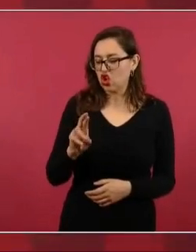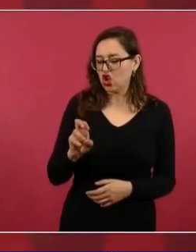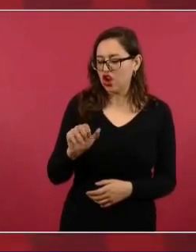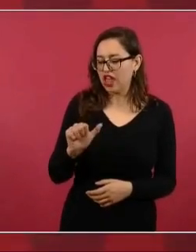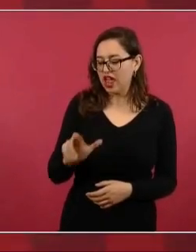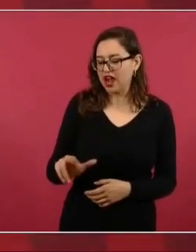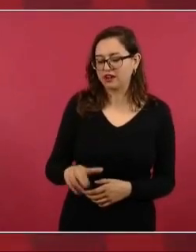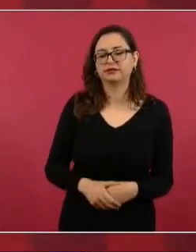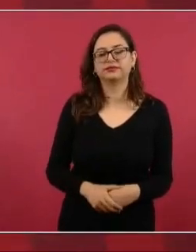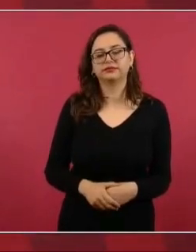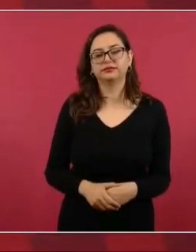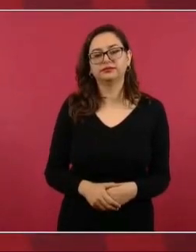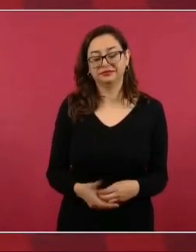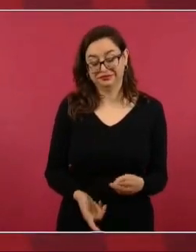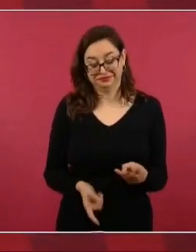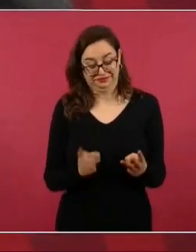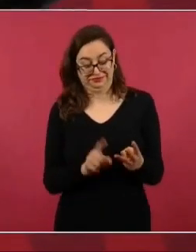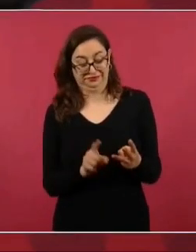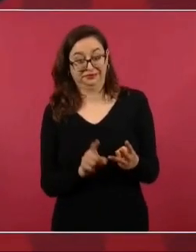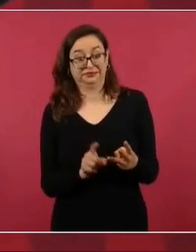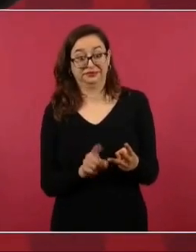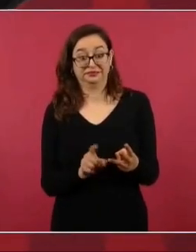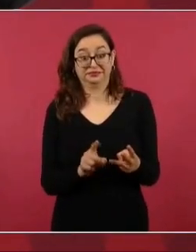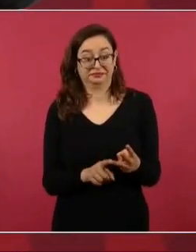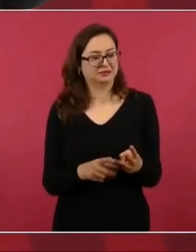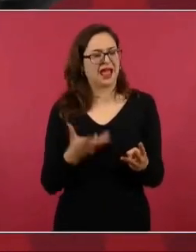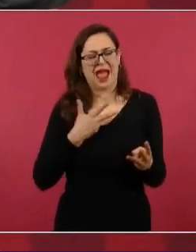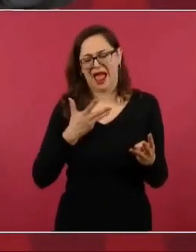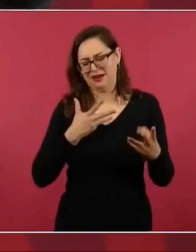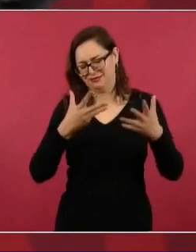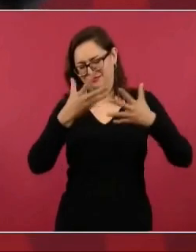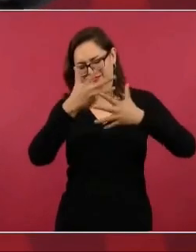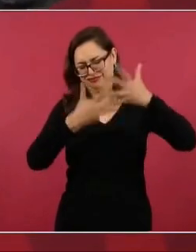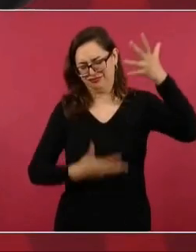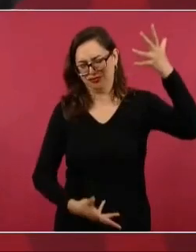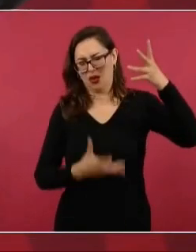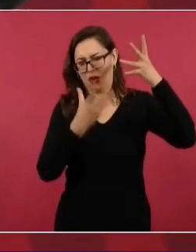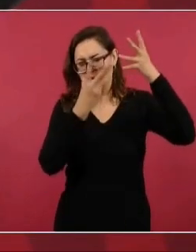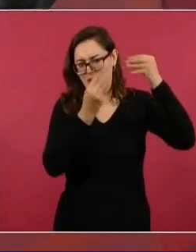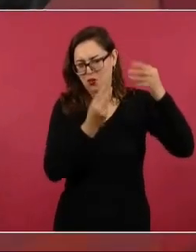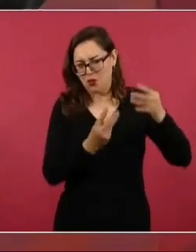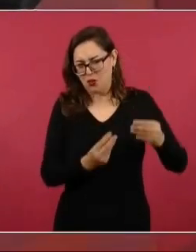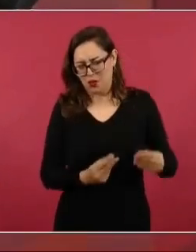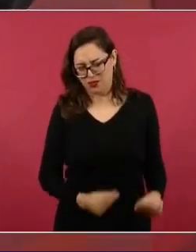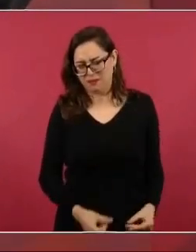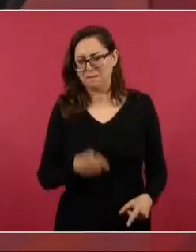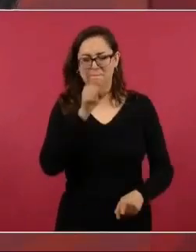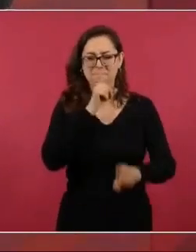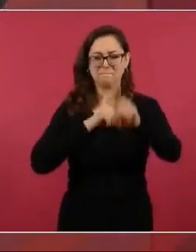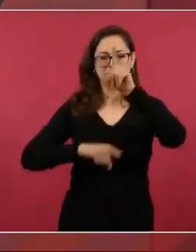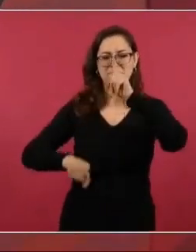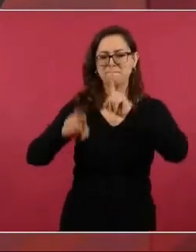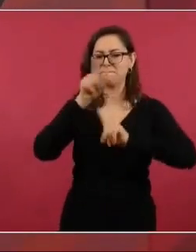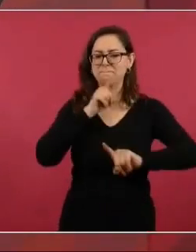Y lo tercero, pero deben haber muchas otras cosas, ojalá, y